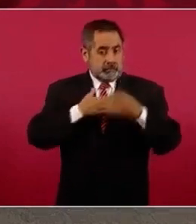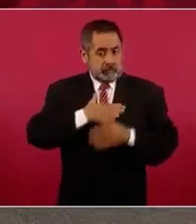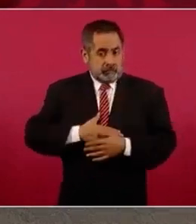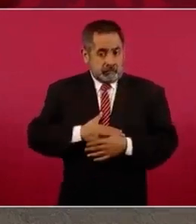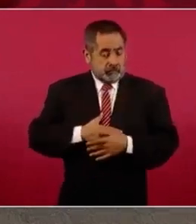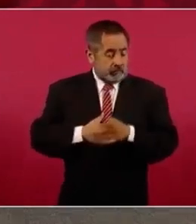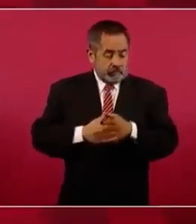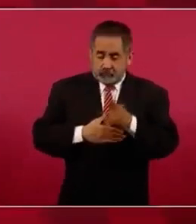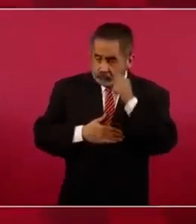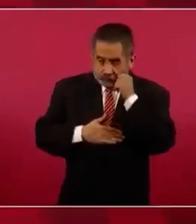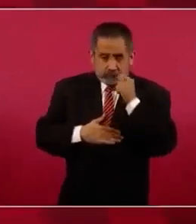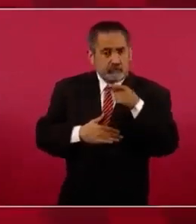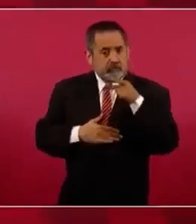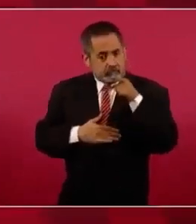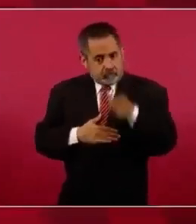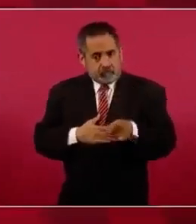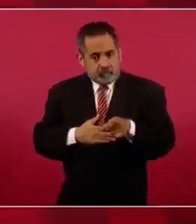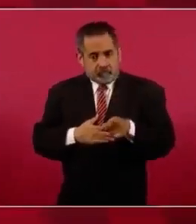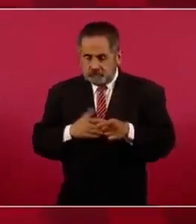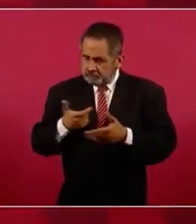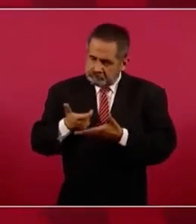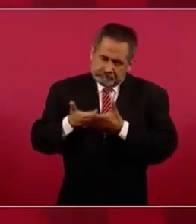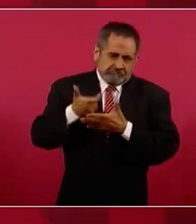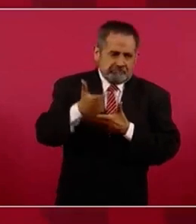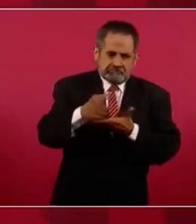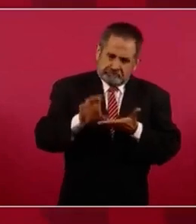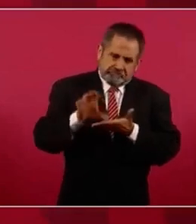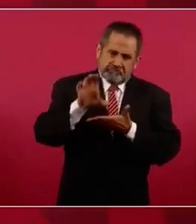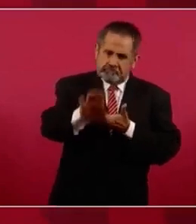no tiene límite,